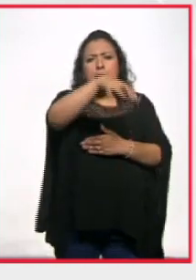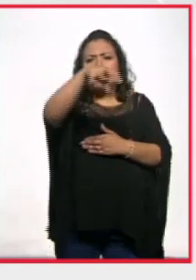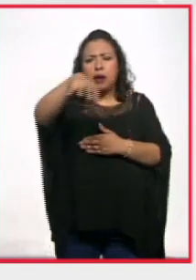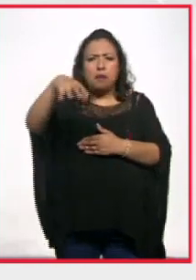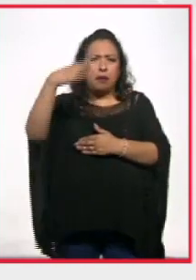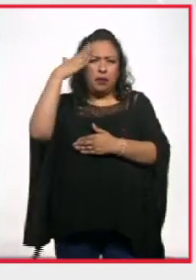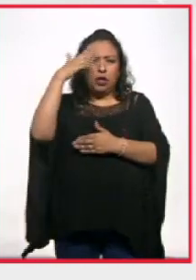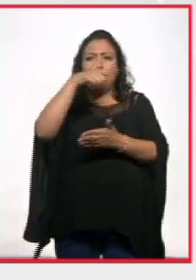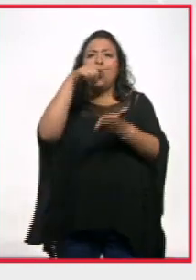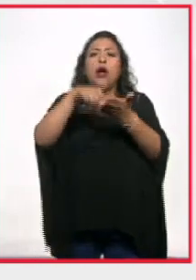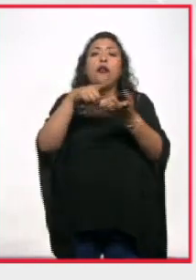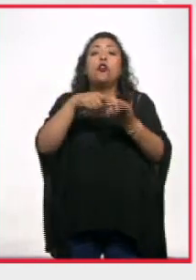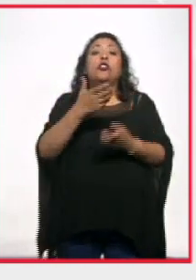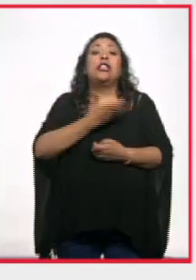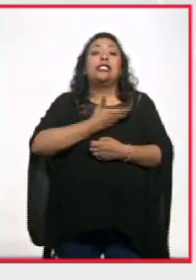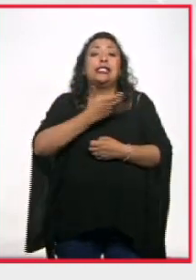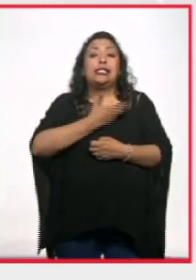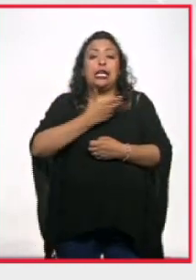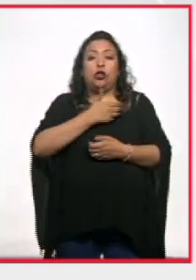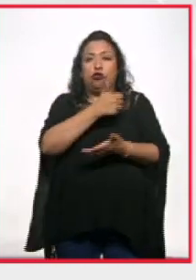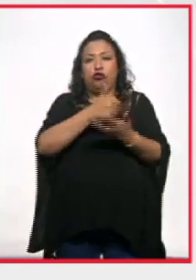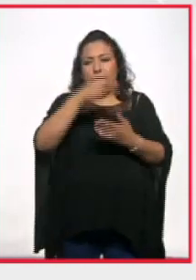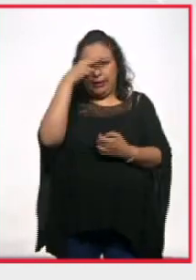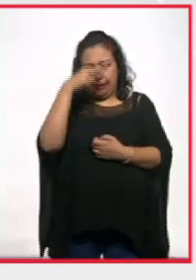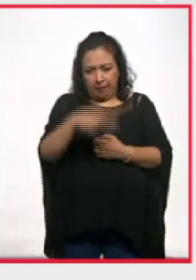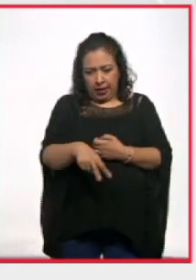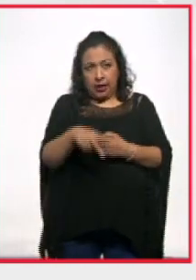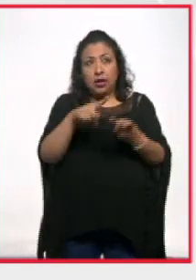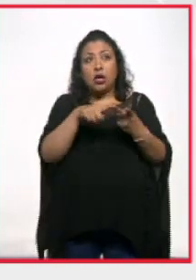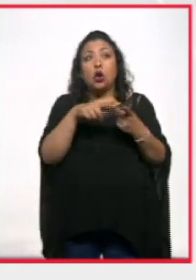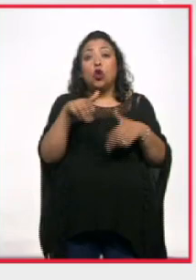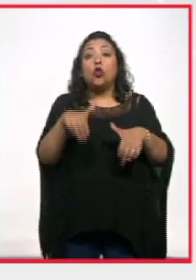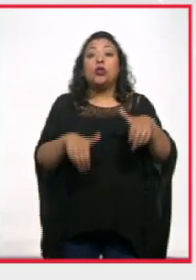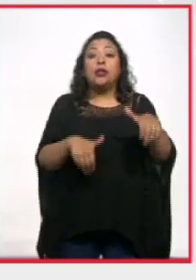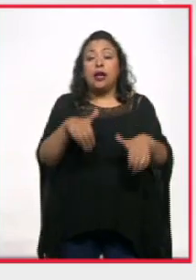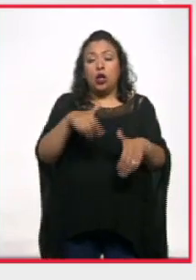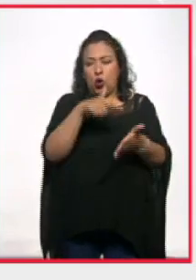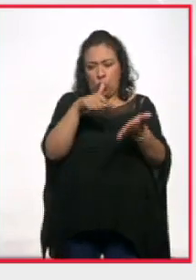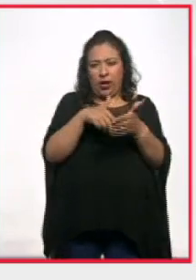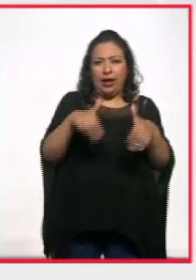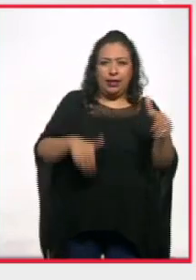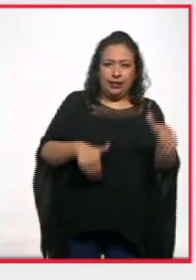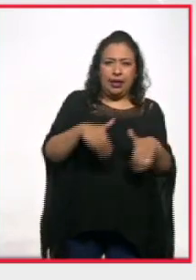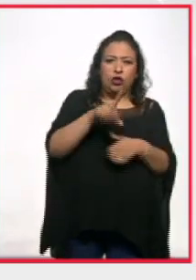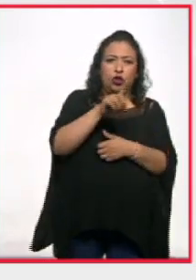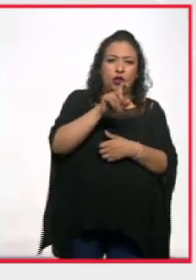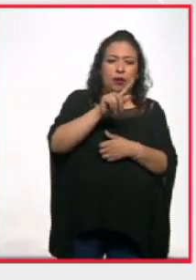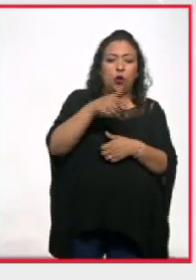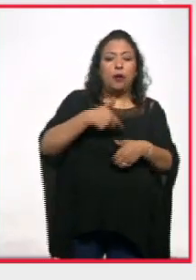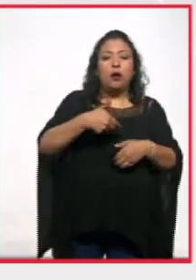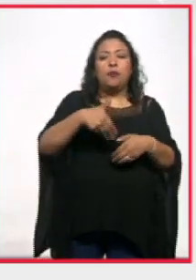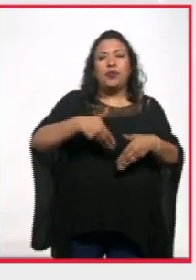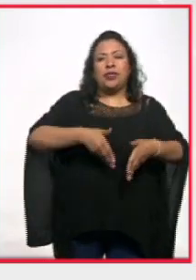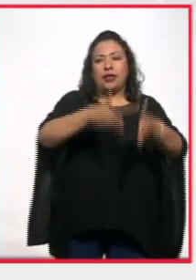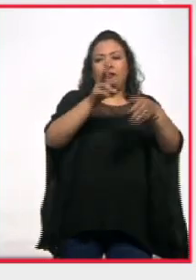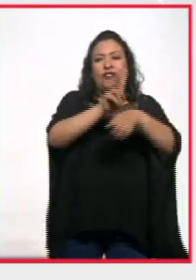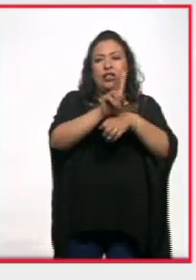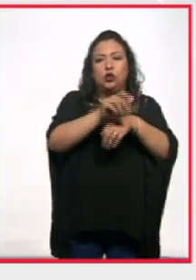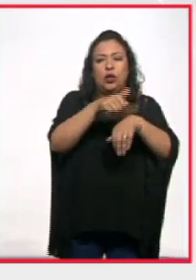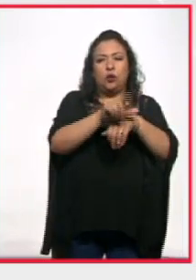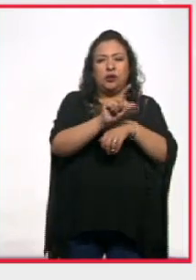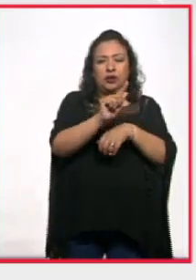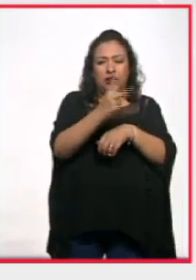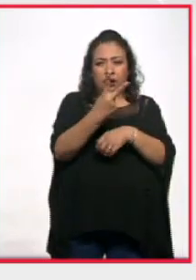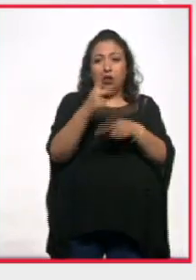principales en el Centro Histórico de la Ciudad de México, en el Teatro del Pueblo, en Venezuela 72 y en